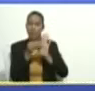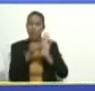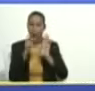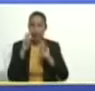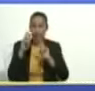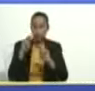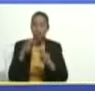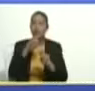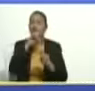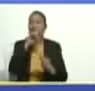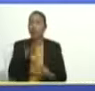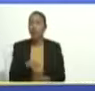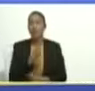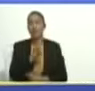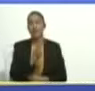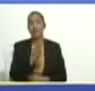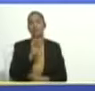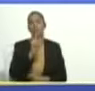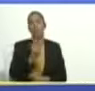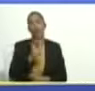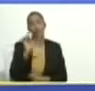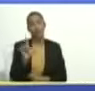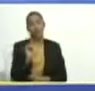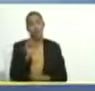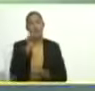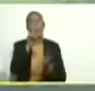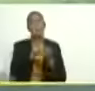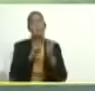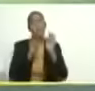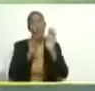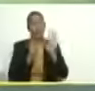Aquel 24 de julio de 1983,